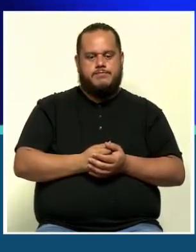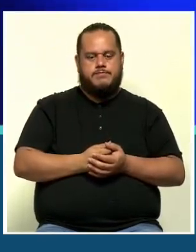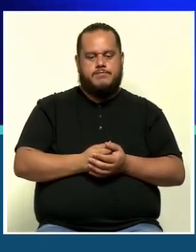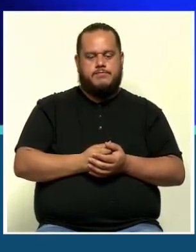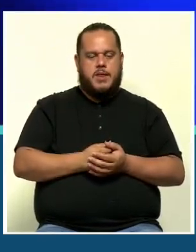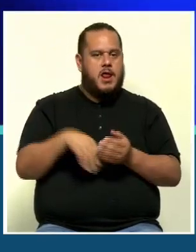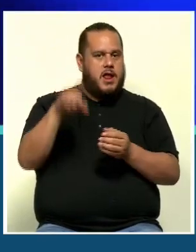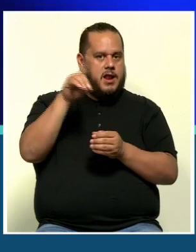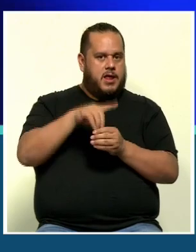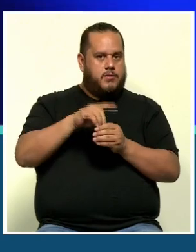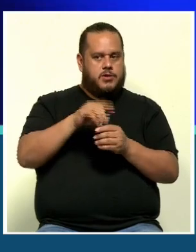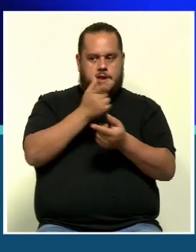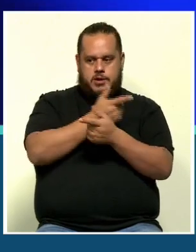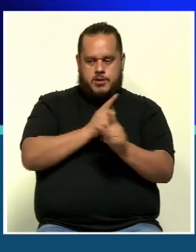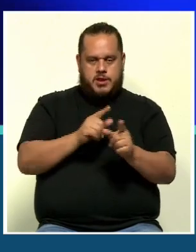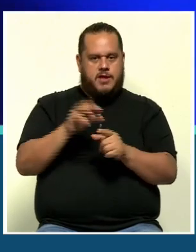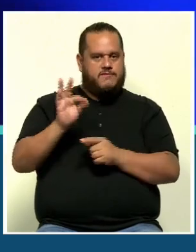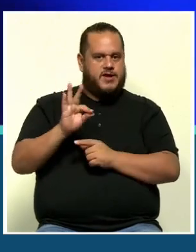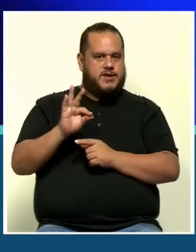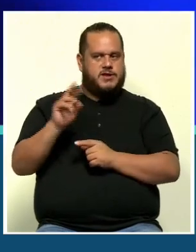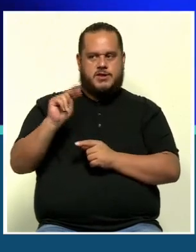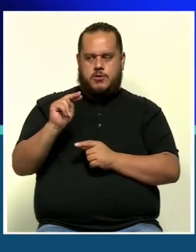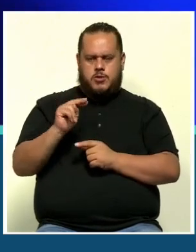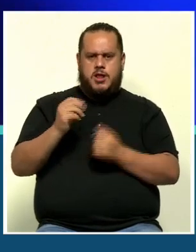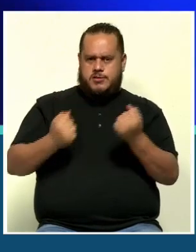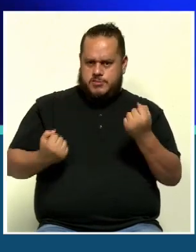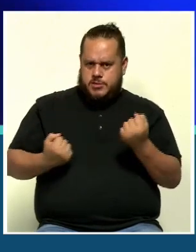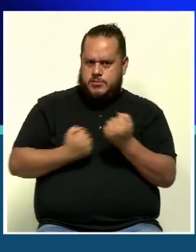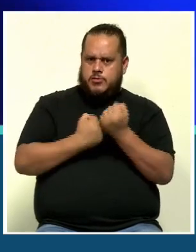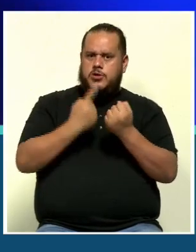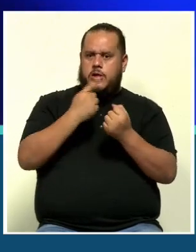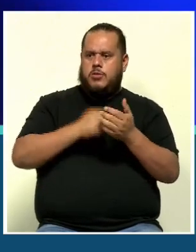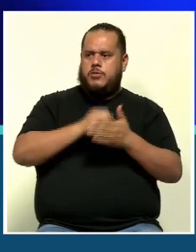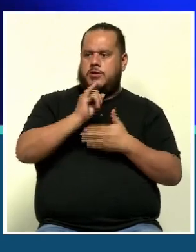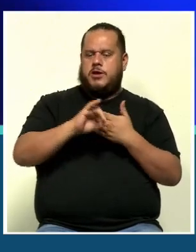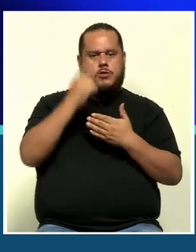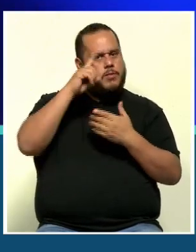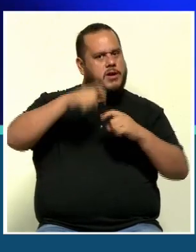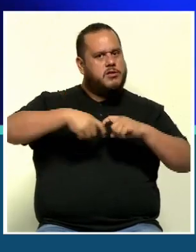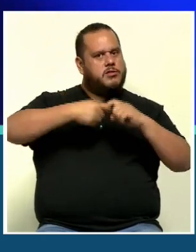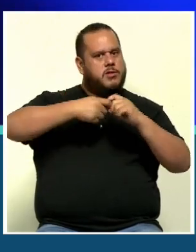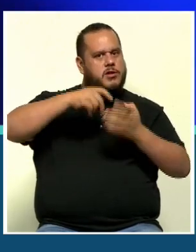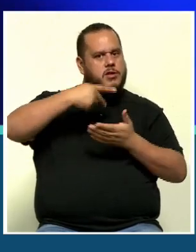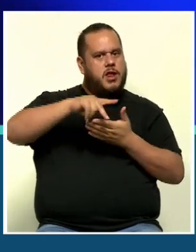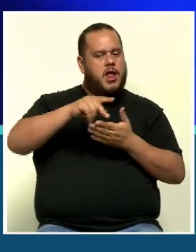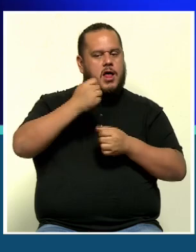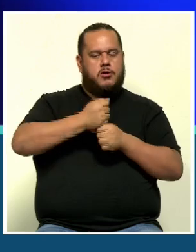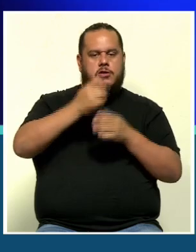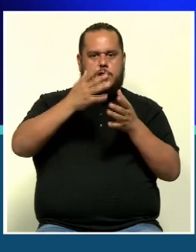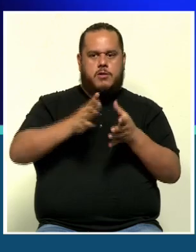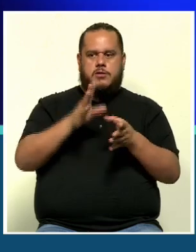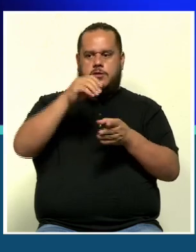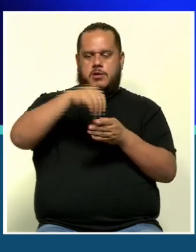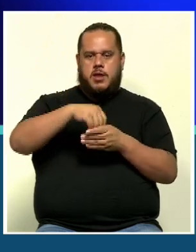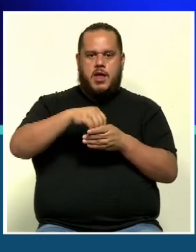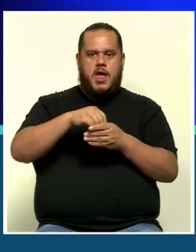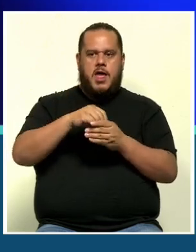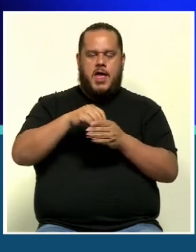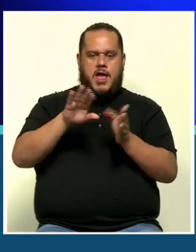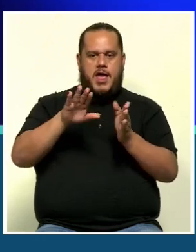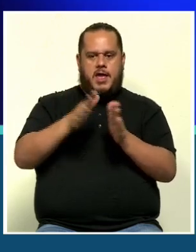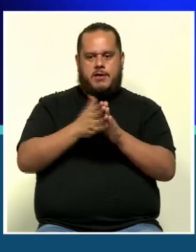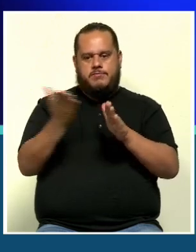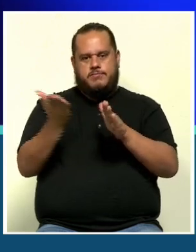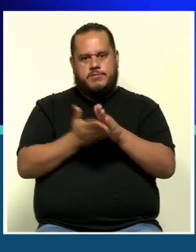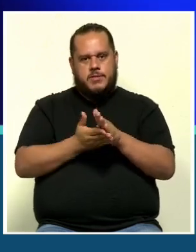La diputada liberacionista Franji Nicolás impulsa un proyecto de ley que pretende suspender los salarios a los funcionarios que se vean involucrados en casos de